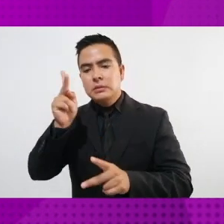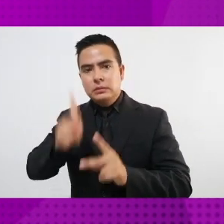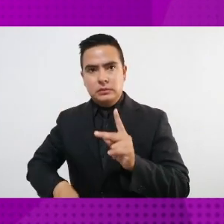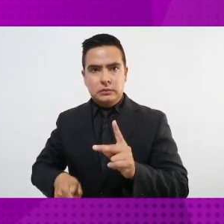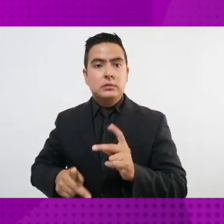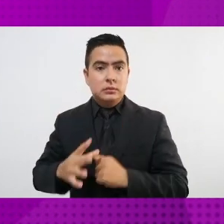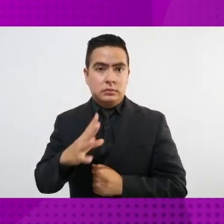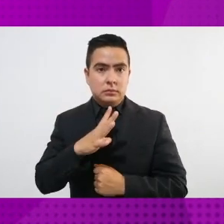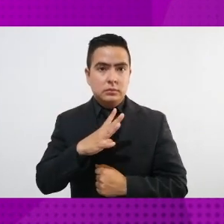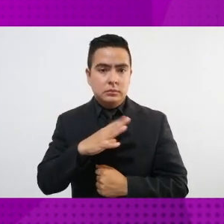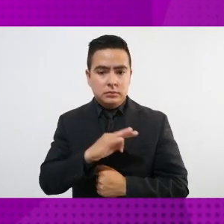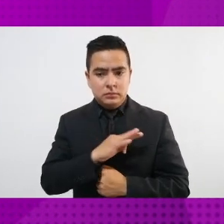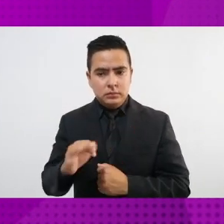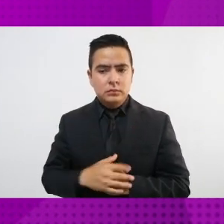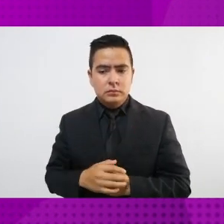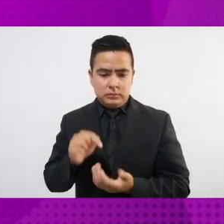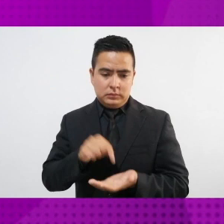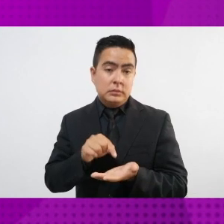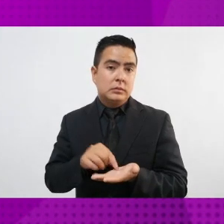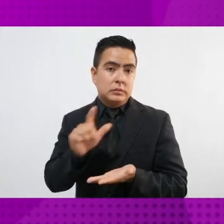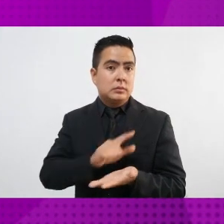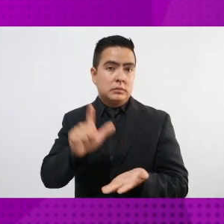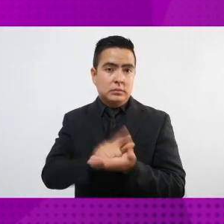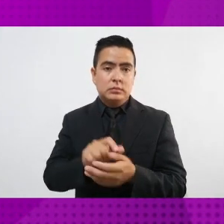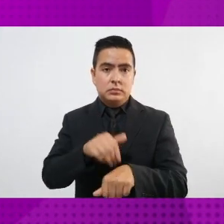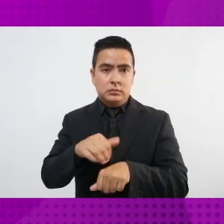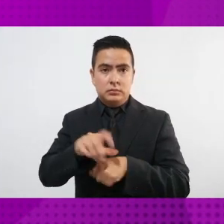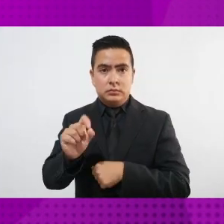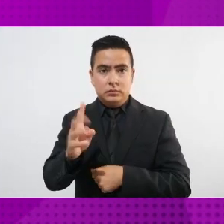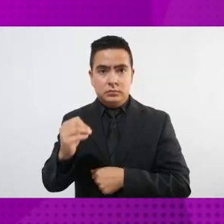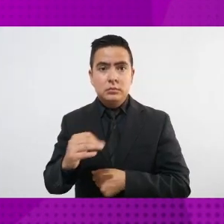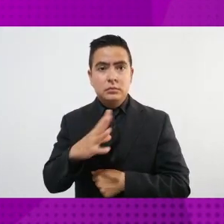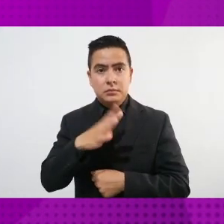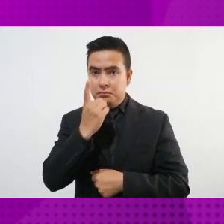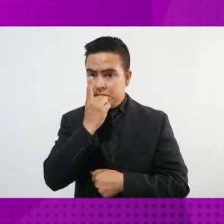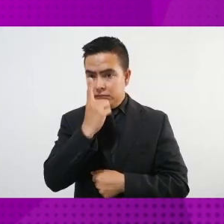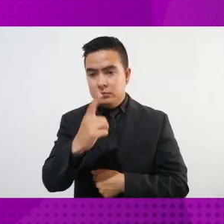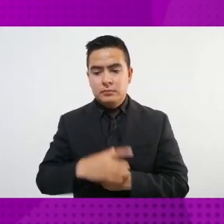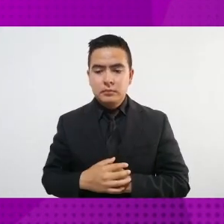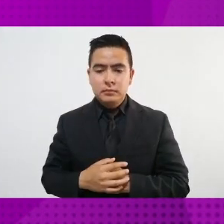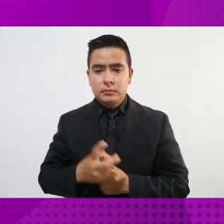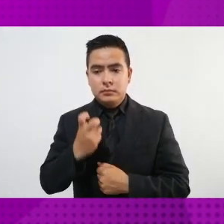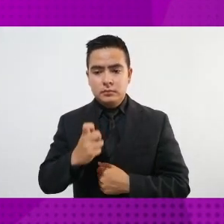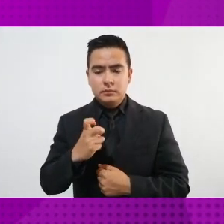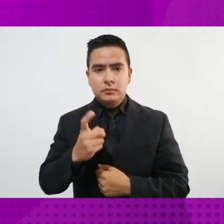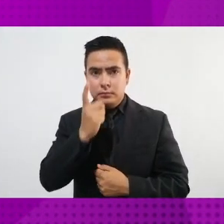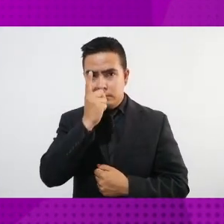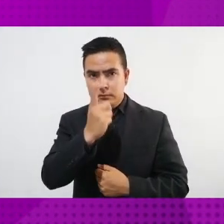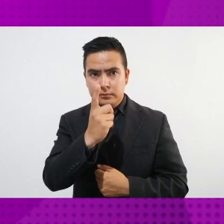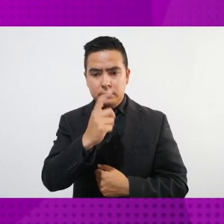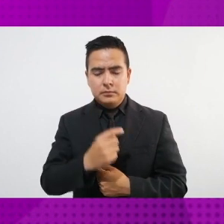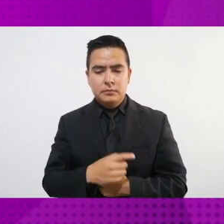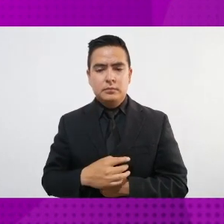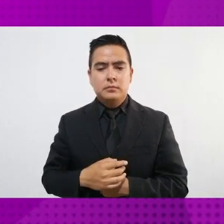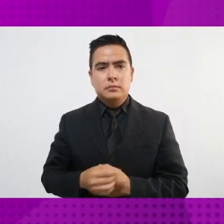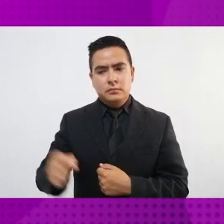como se dice. En nuestra Constitución está establecido en el artículo 29. Pero ¿cuál es el problema frente a los derechos políticos? Este artículo lo que nos dice es que